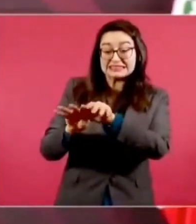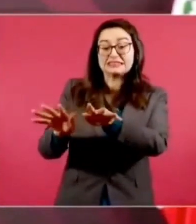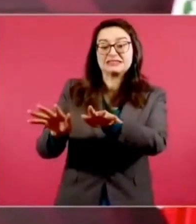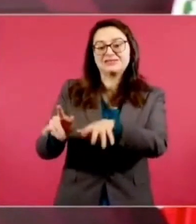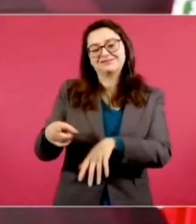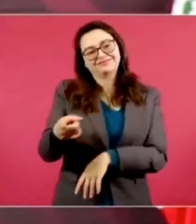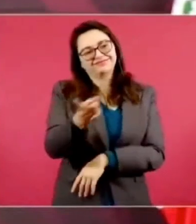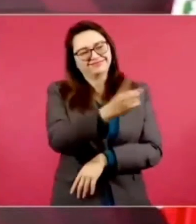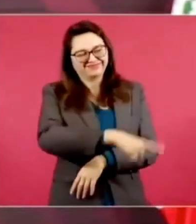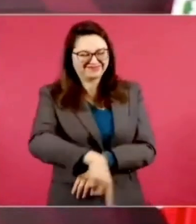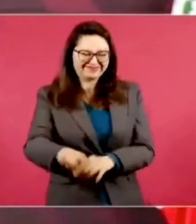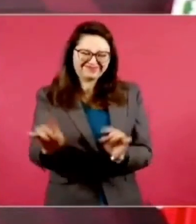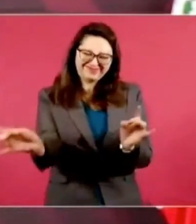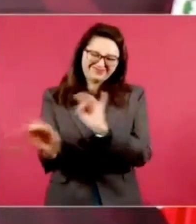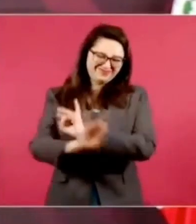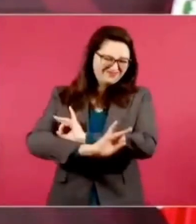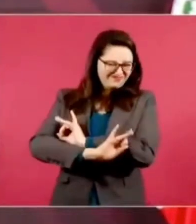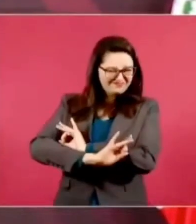pisamos callos,